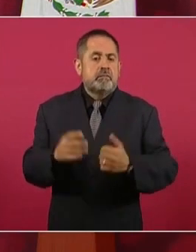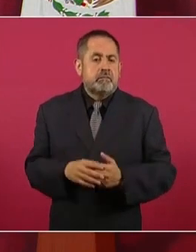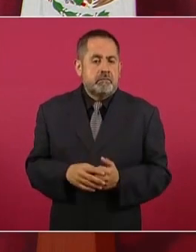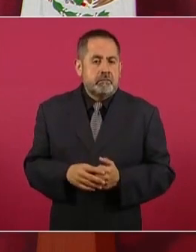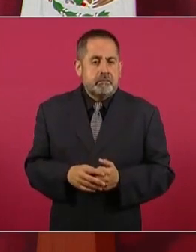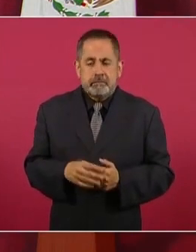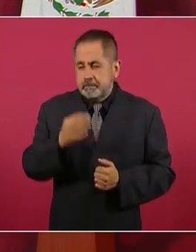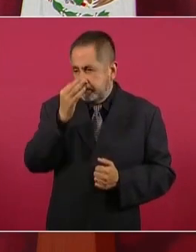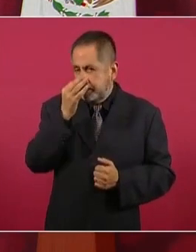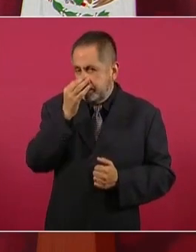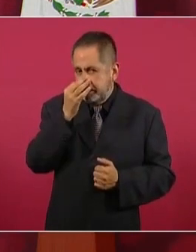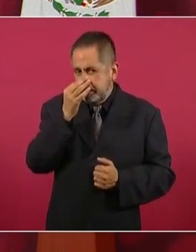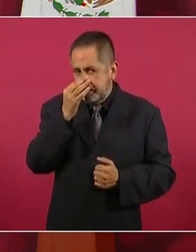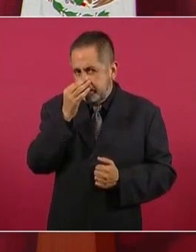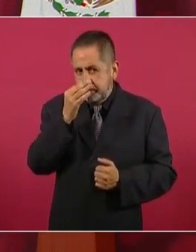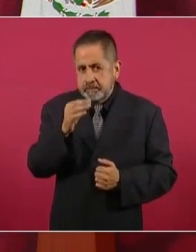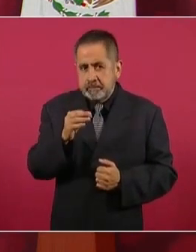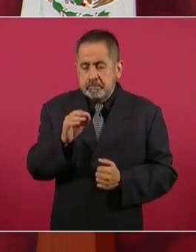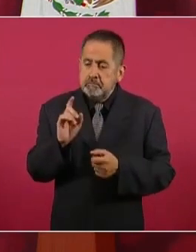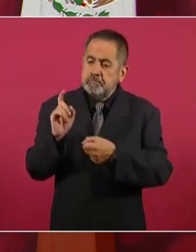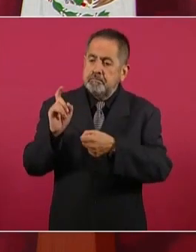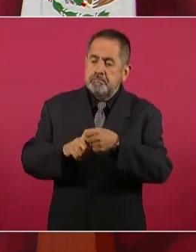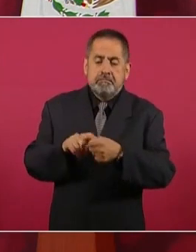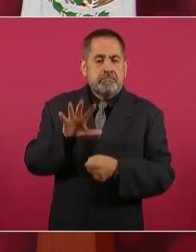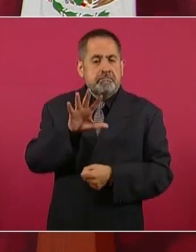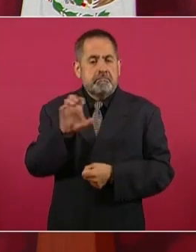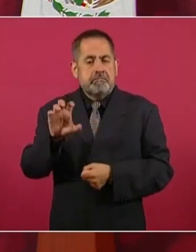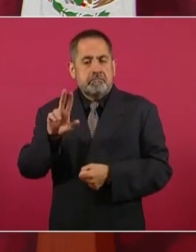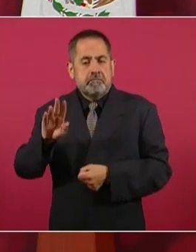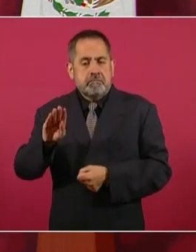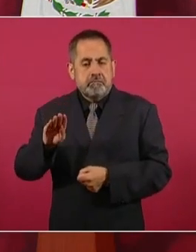se han registrado 598.